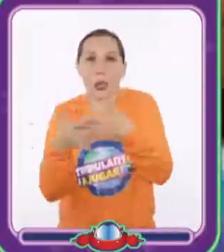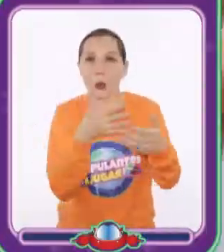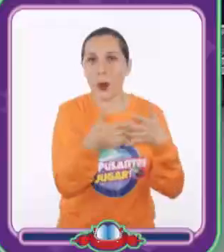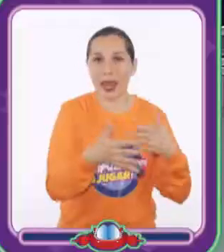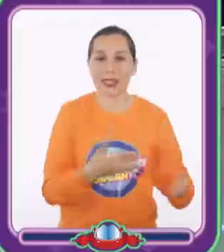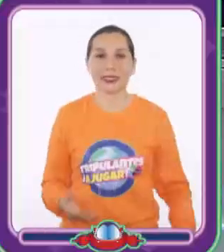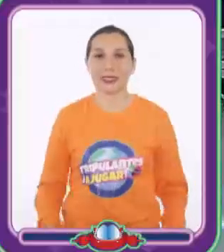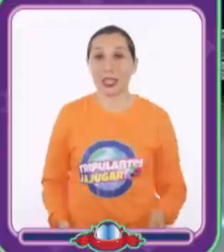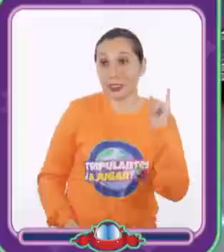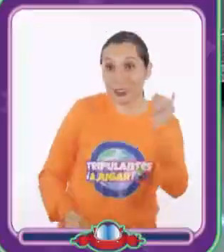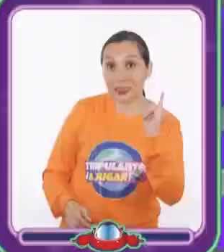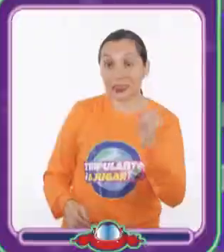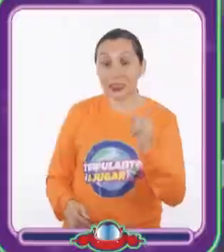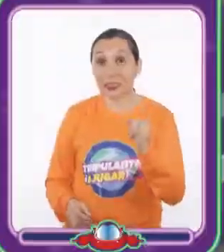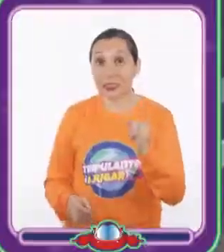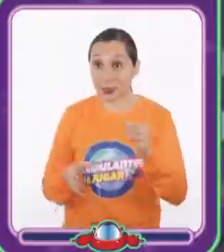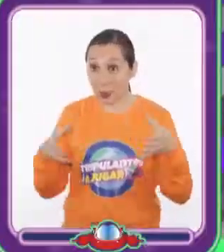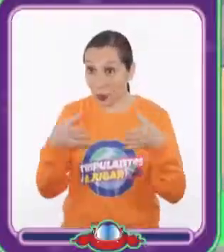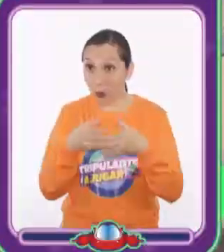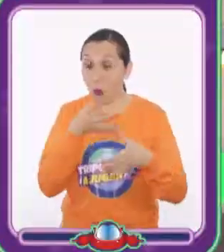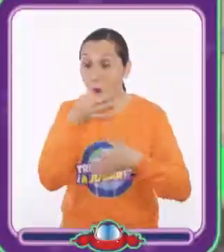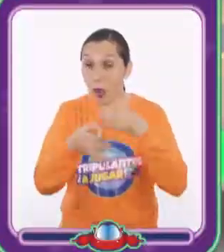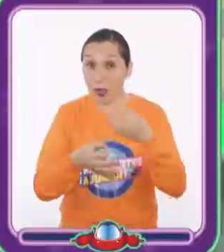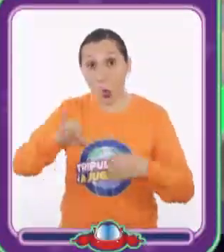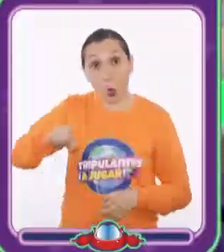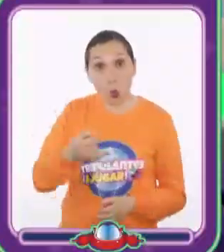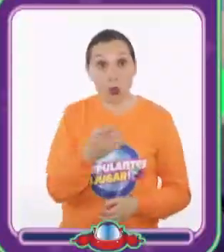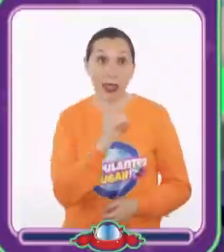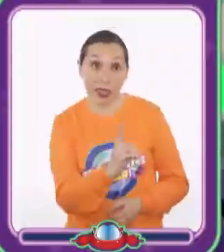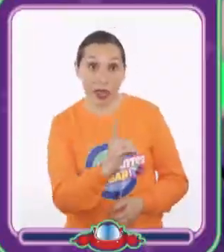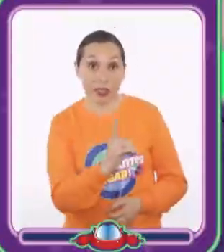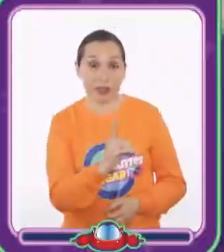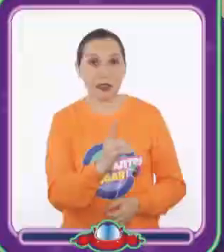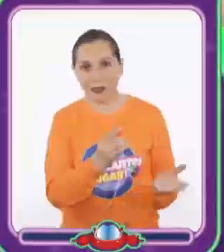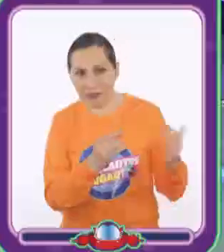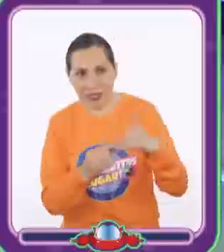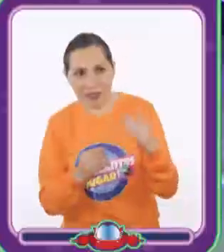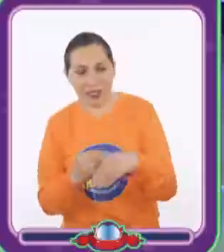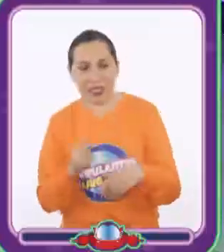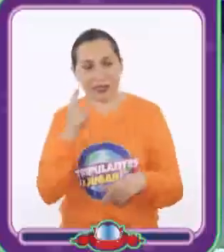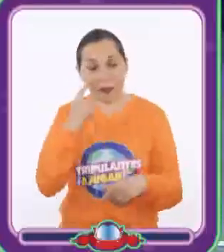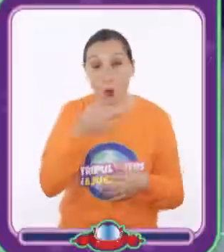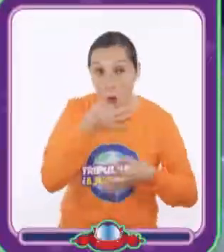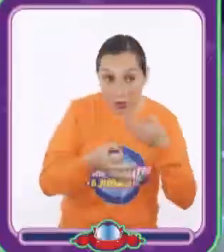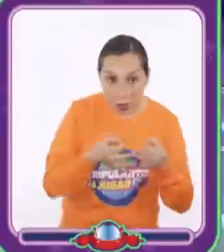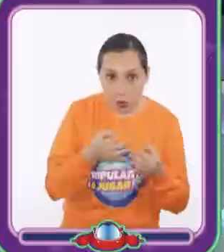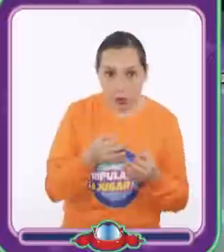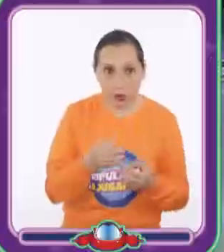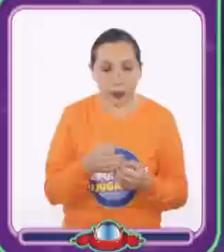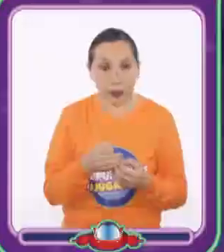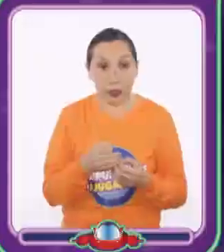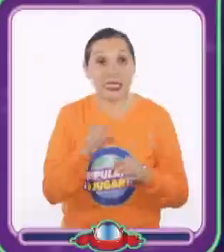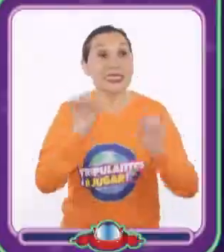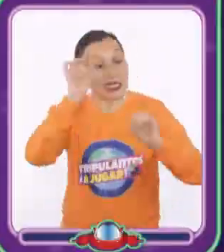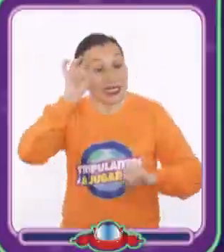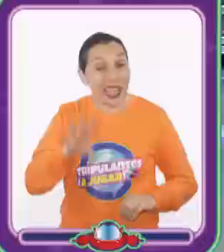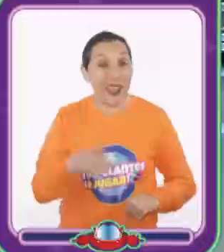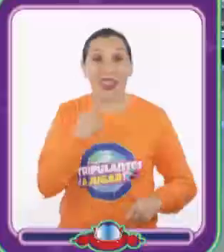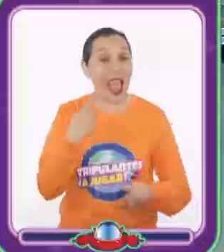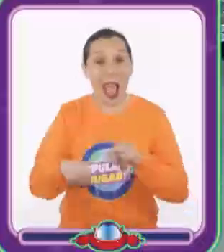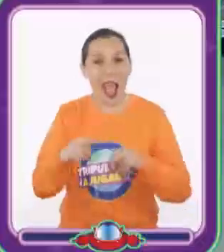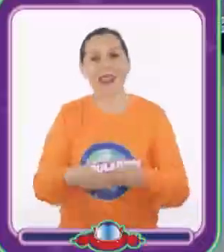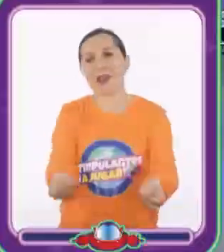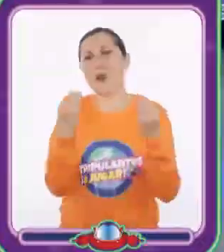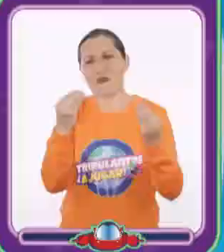la naturaleza! Sí. Tripulación, ¿les cuento algo? Juliana, Dairelis, ven, ¿les cuento algo? Sí. ¡Descifraron la